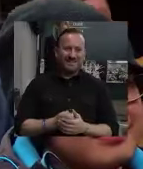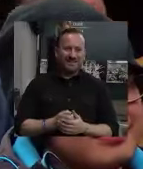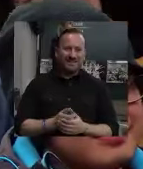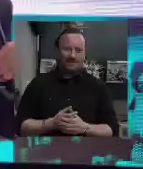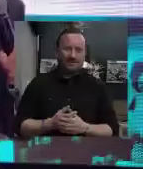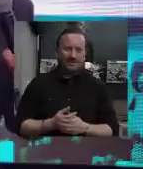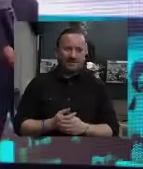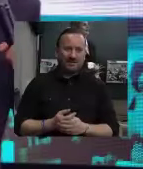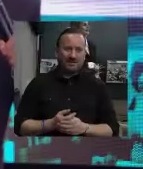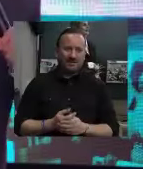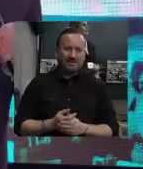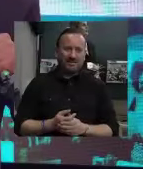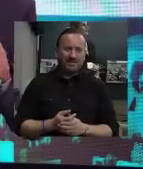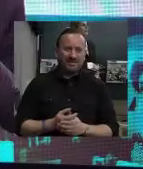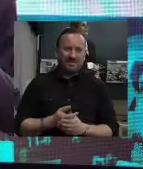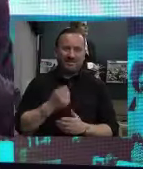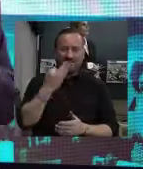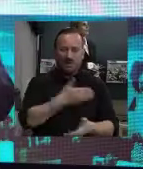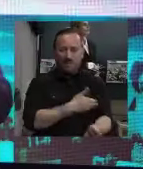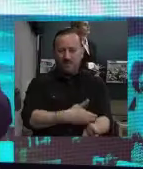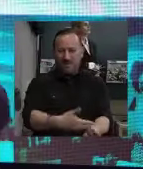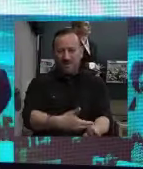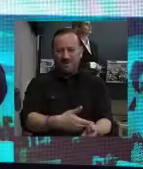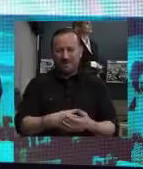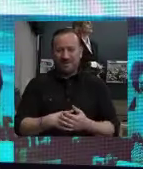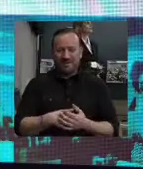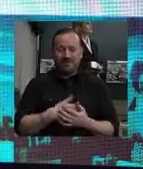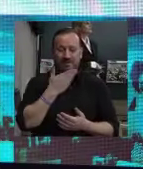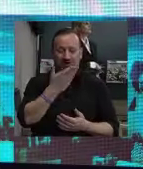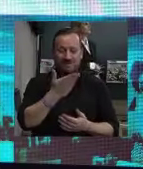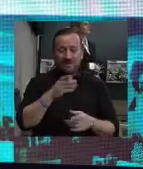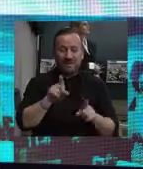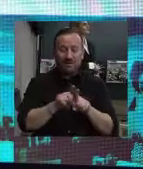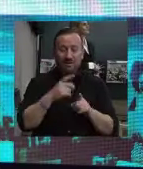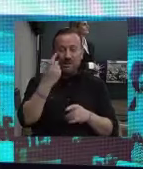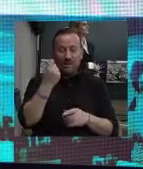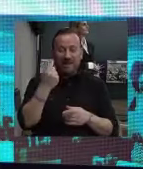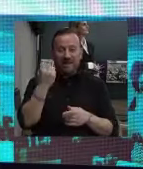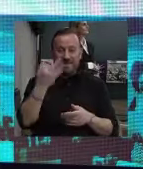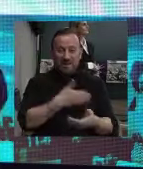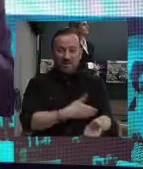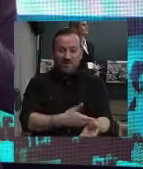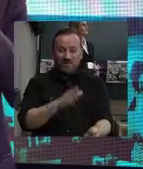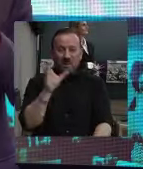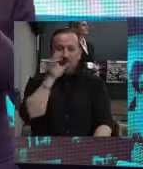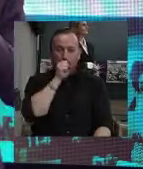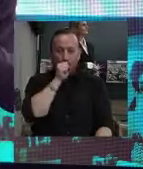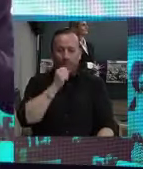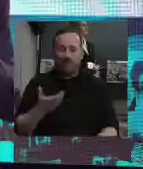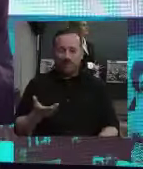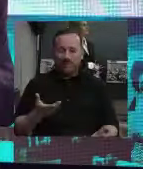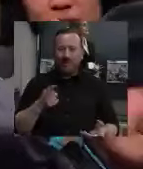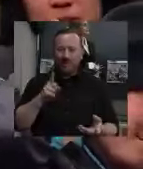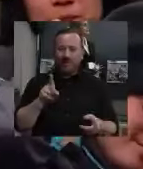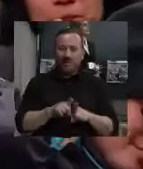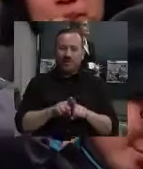cuánto dio 3 millones rector usted acaba de invertir 3 millones en que me aguanten Ese es